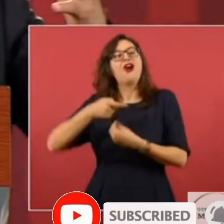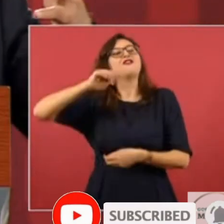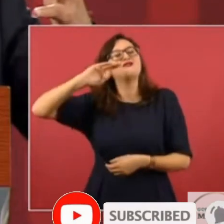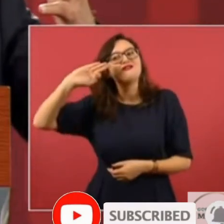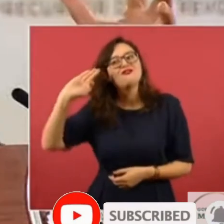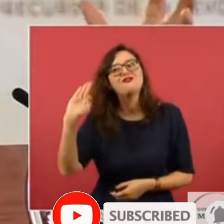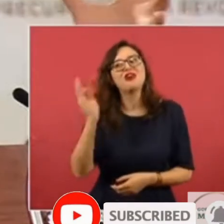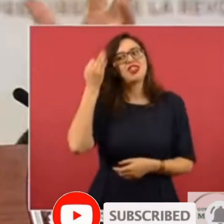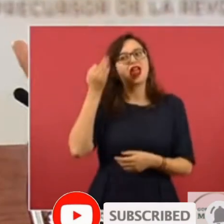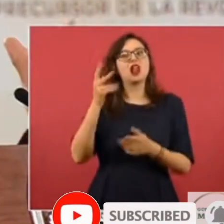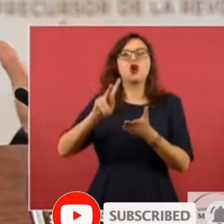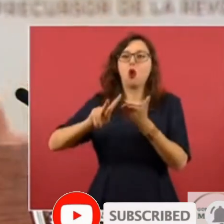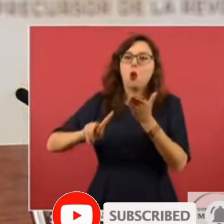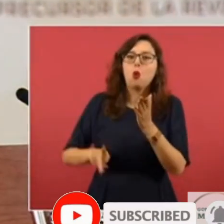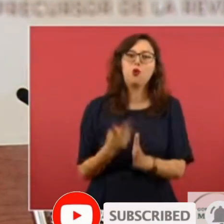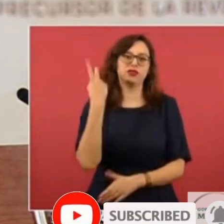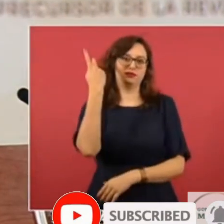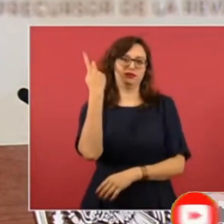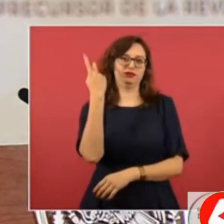sistema de salud federalizado.